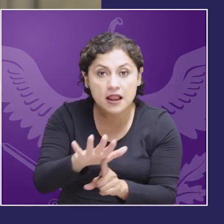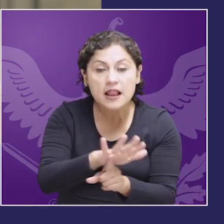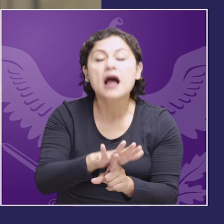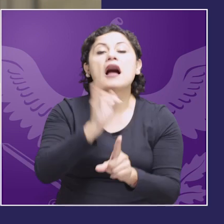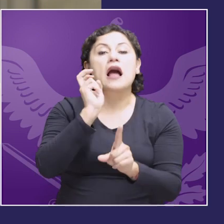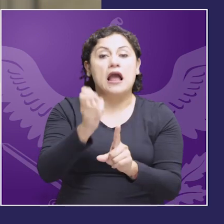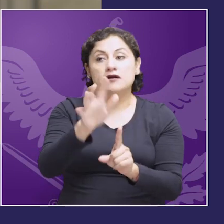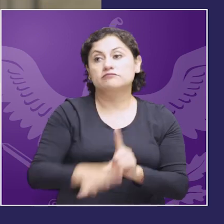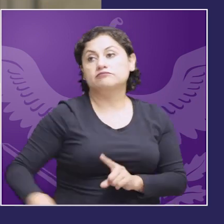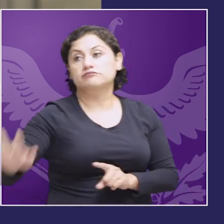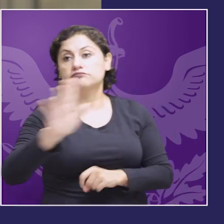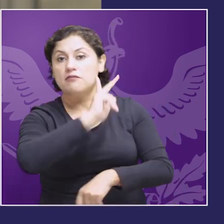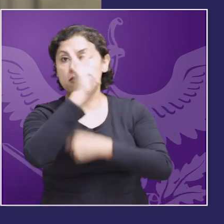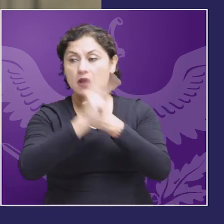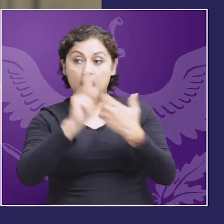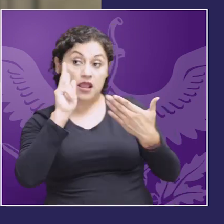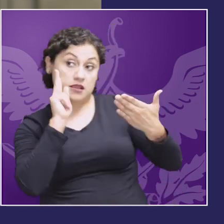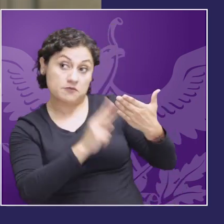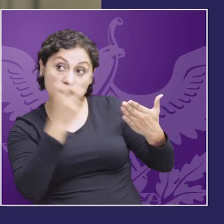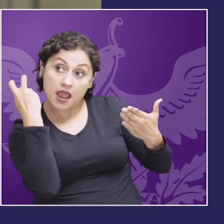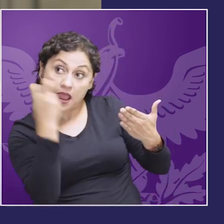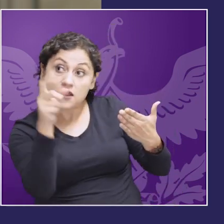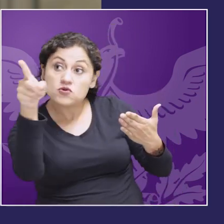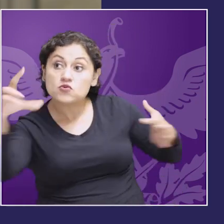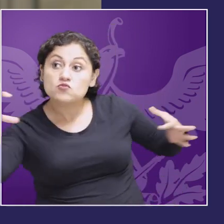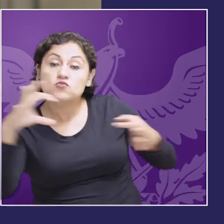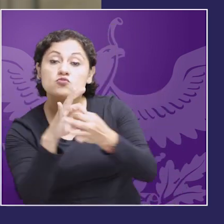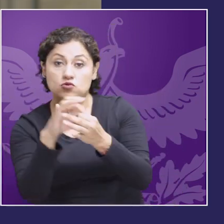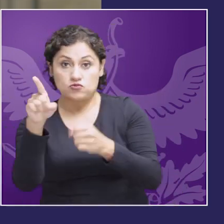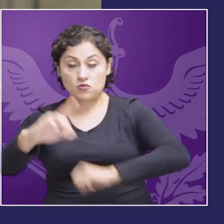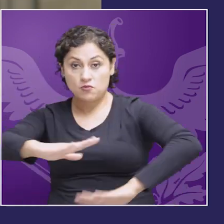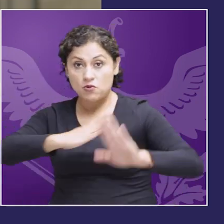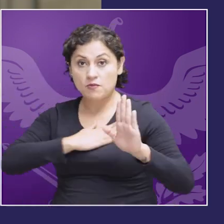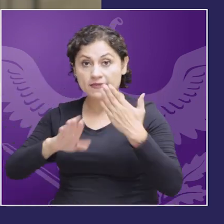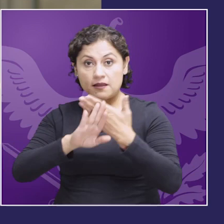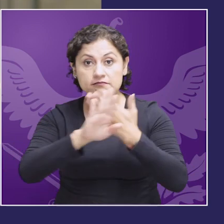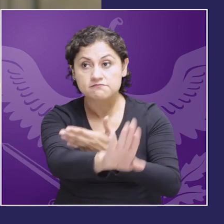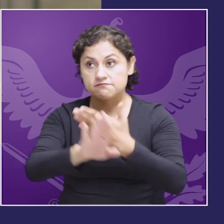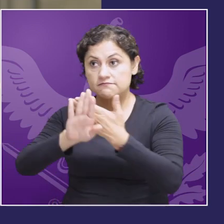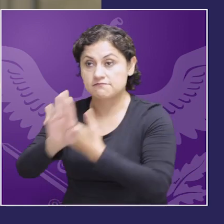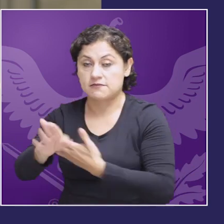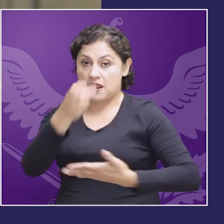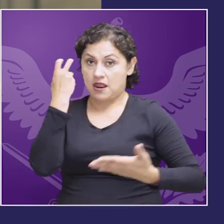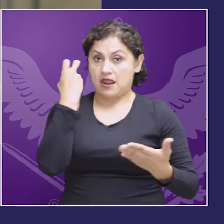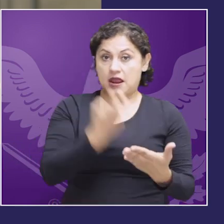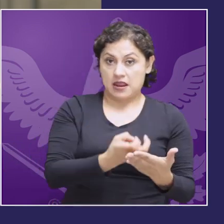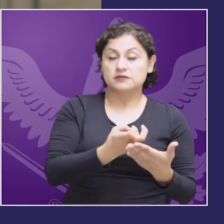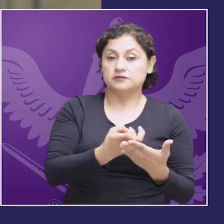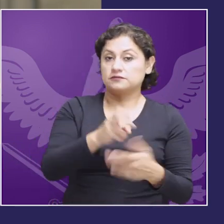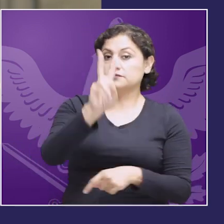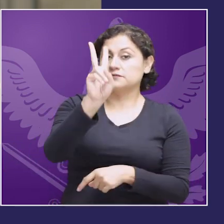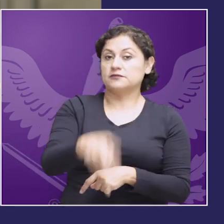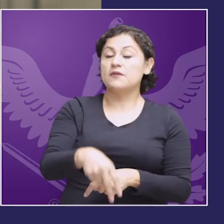se hizo una declaración axiológica en que los países se comprometen a erradicar este tipo de conductas tan